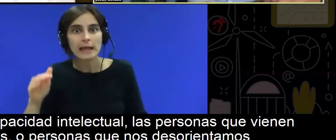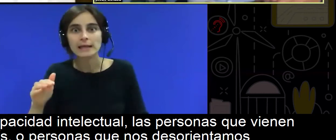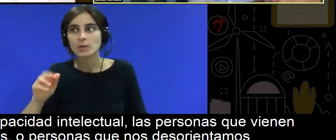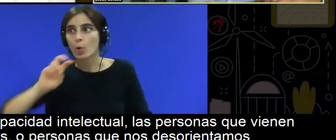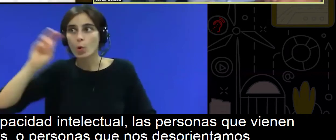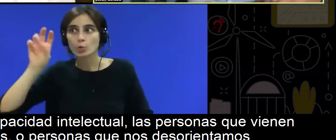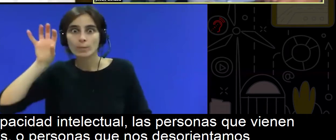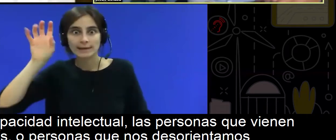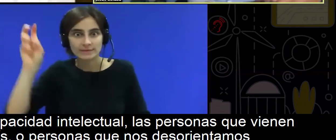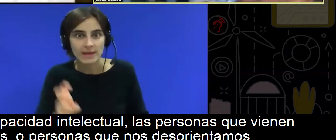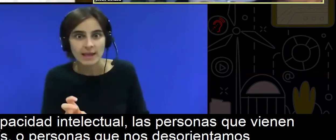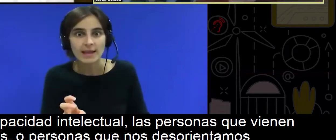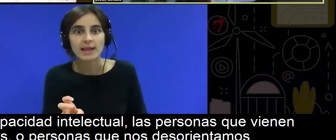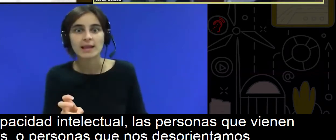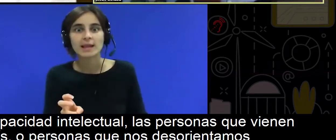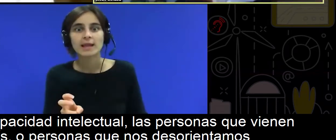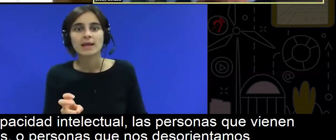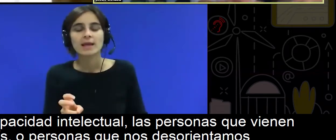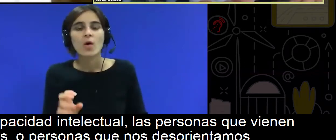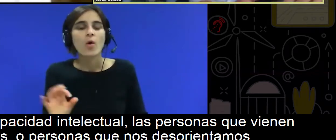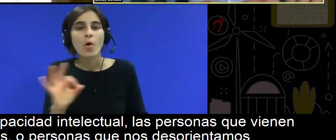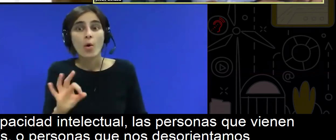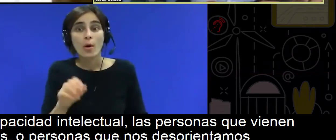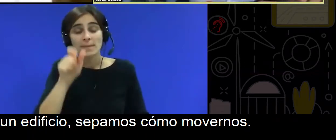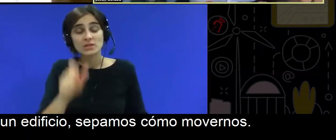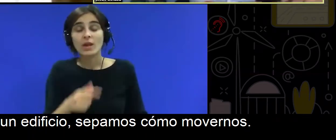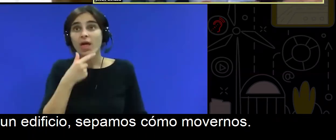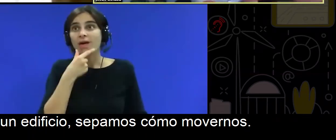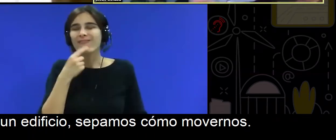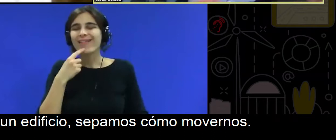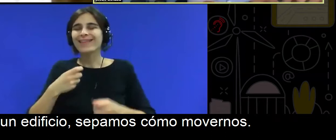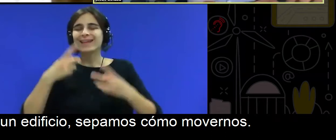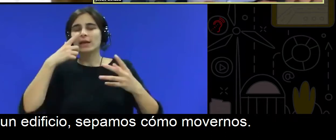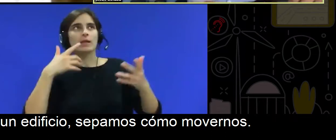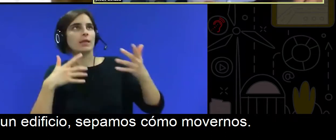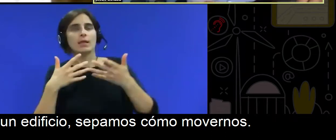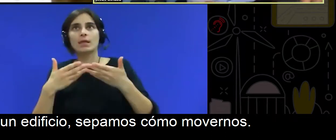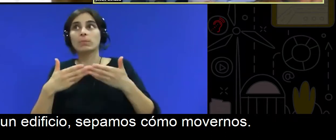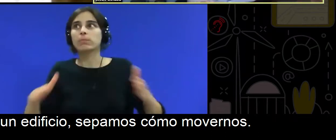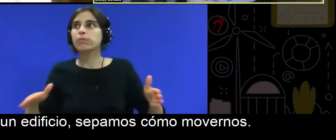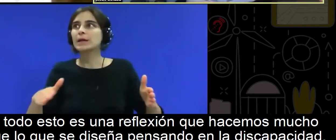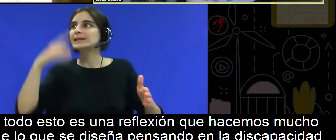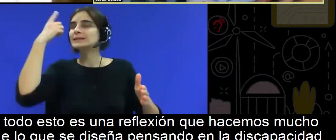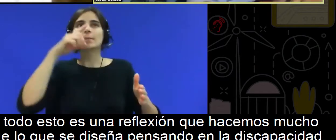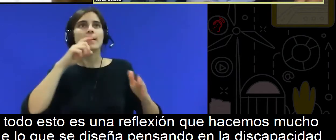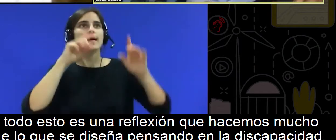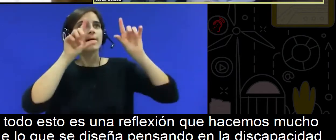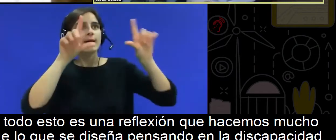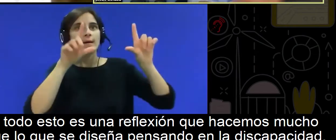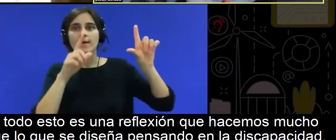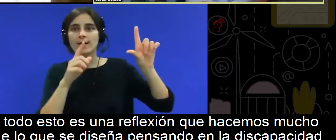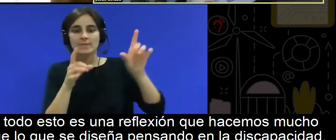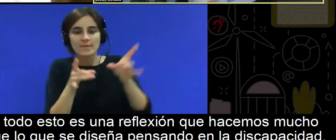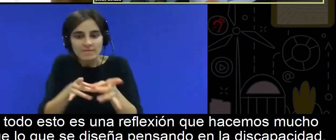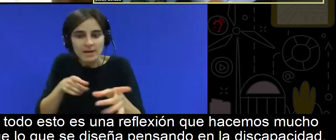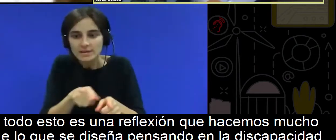que nos desorientamos rápidamente dentro de un edificio, sepamos cómo movernos, ¿no? Y además lo sorprendente de todo esto, Jesús, que